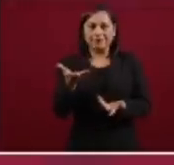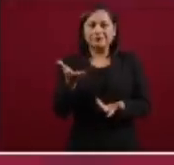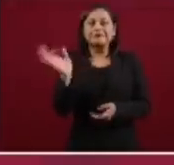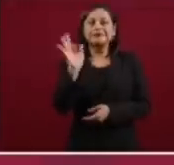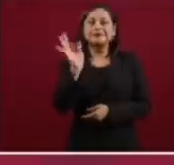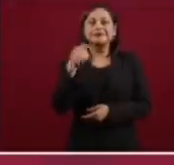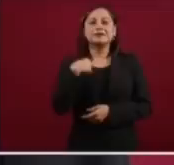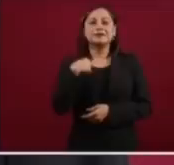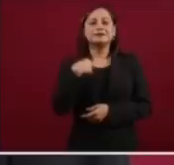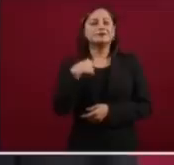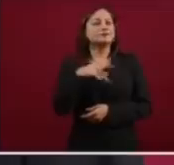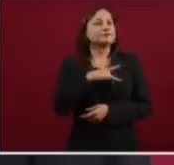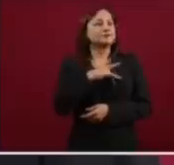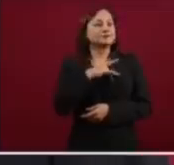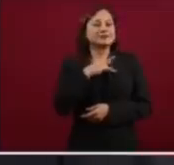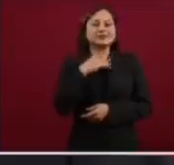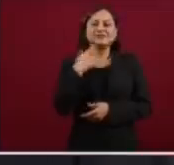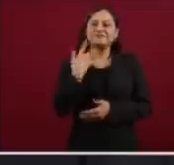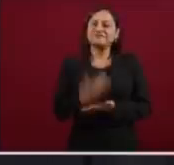en el piso